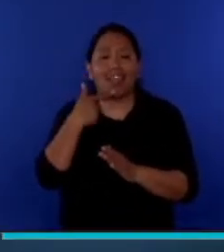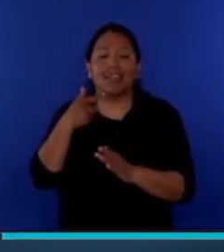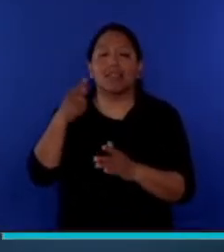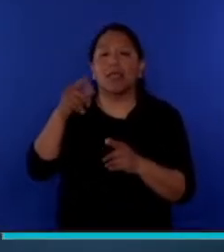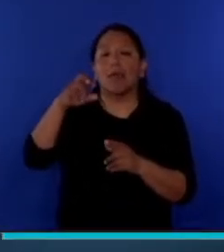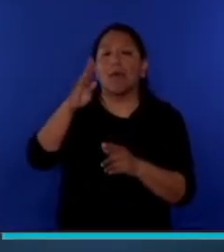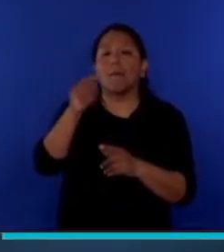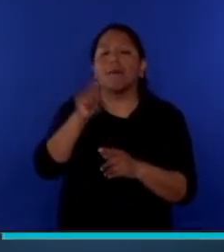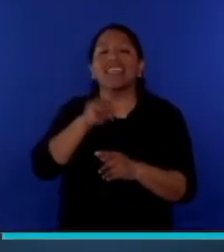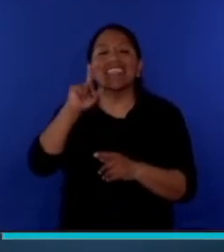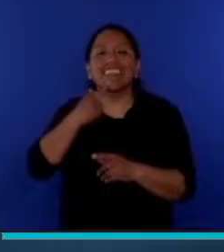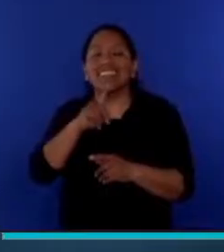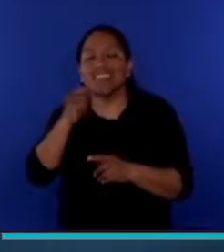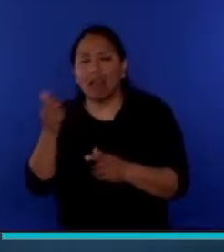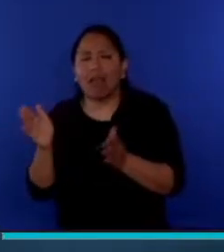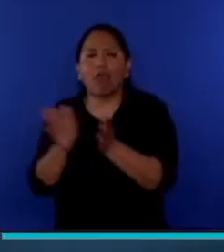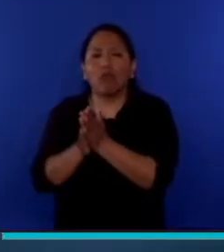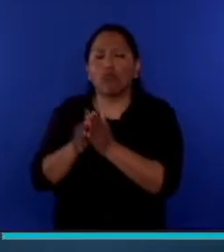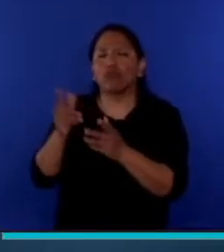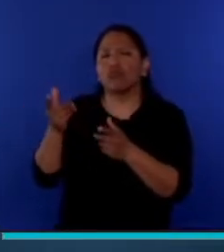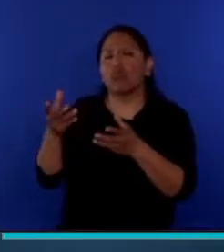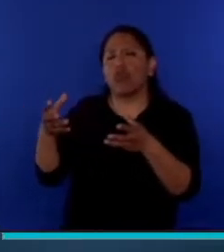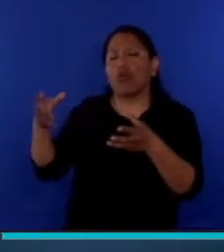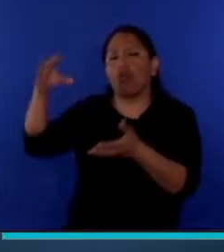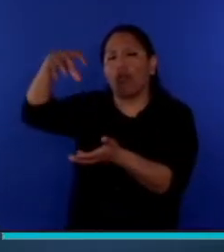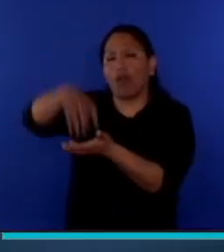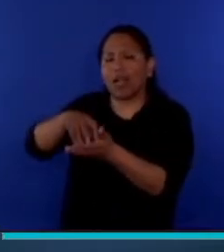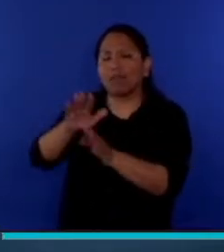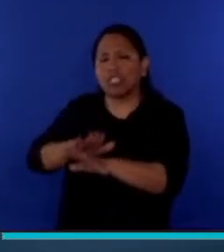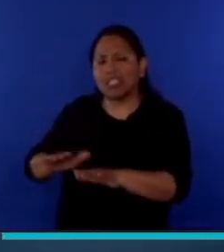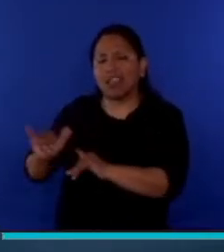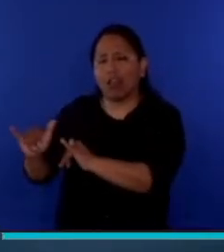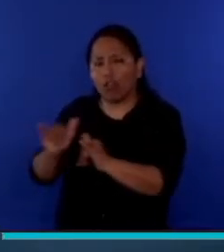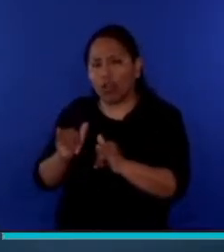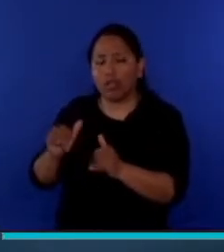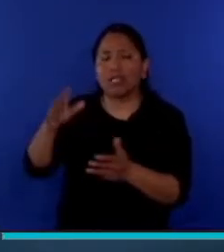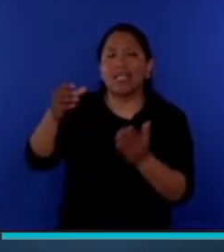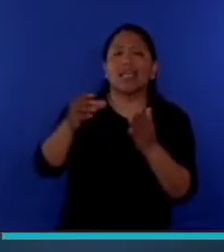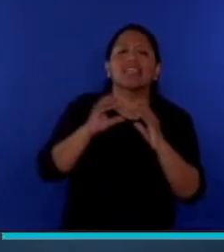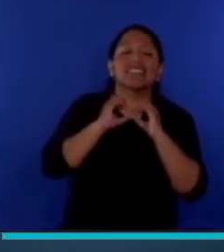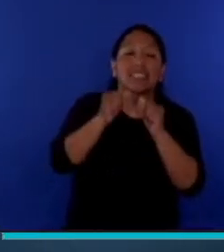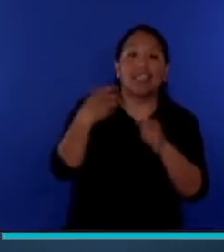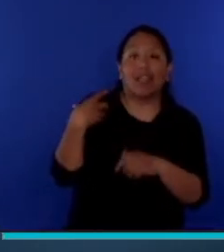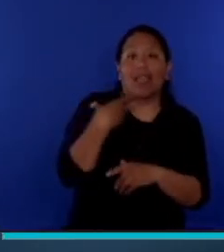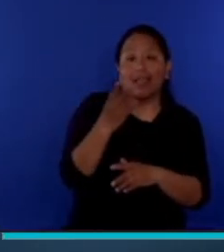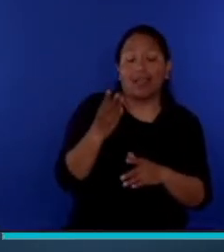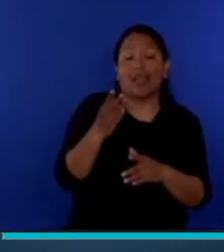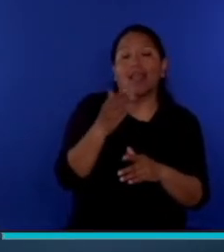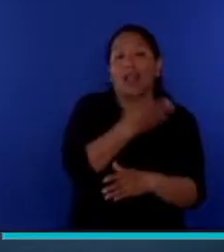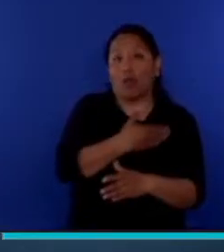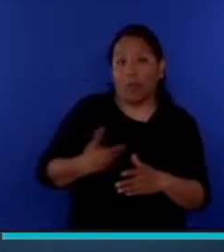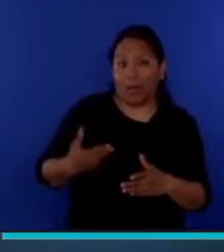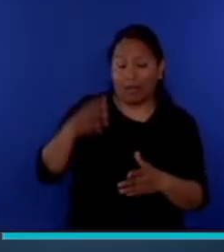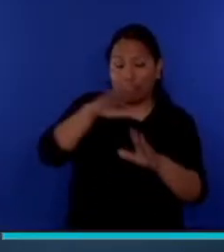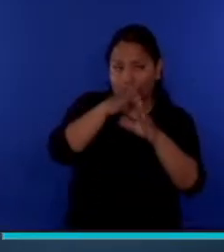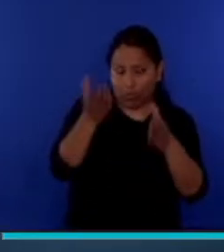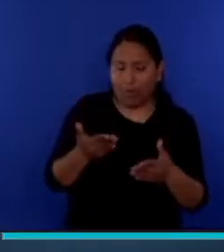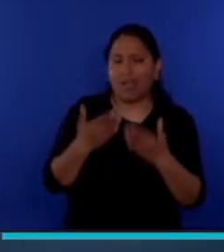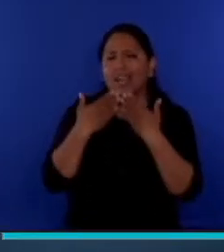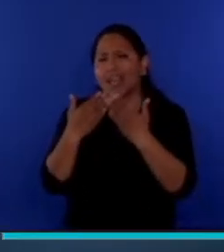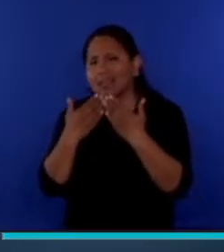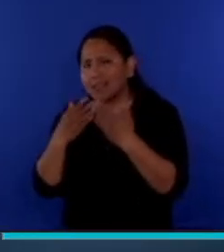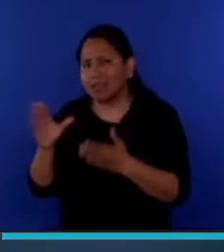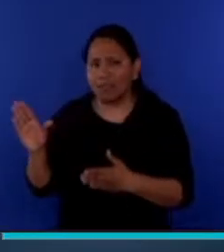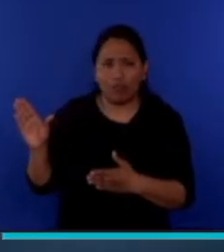conjunto la hemos construido, junto con el Organismo de Niñez y Adolescencia, junto con la Secretaría General de la Gobernación. Quiero agradecerle a todos